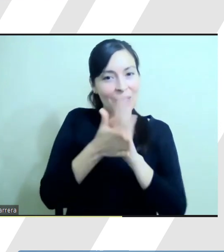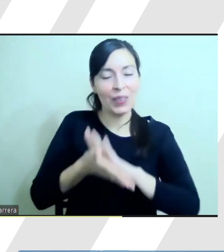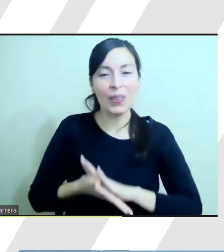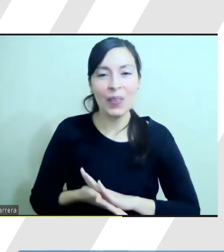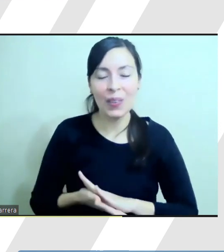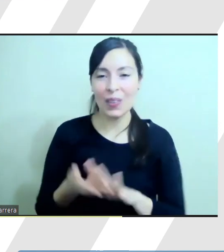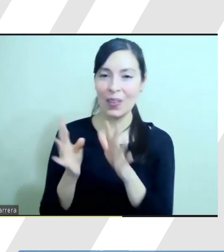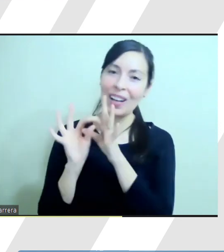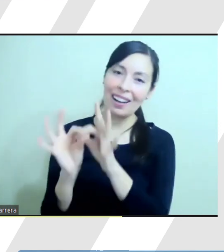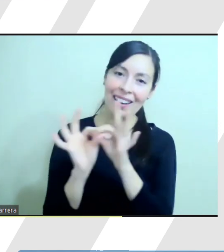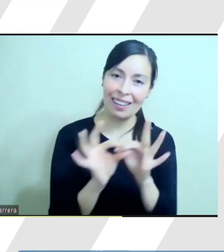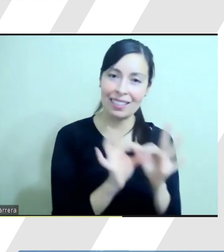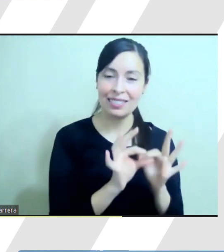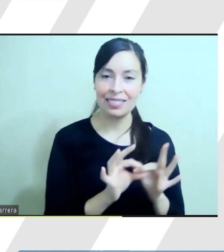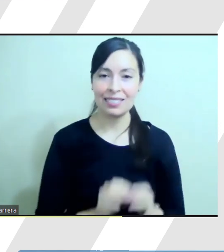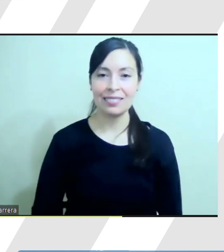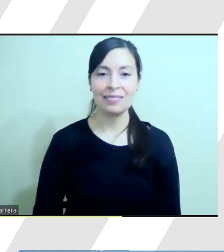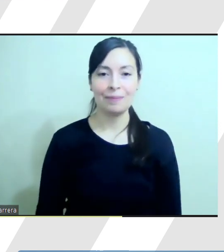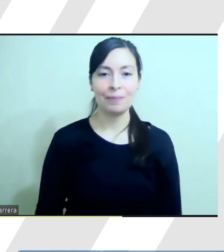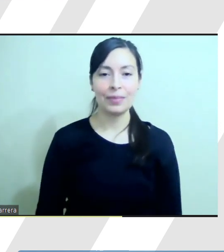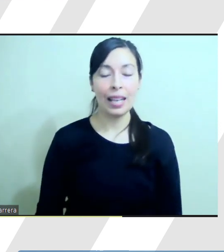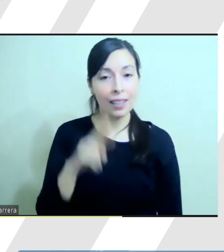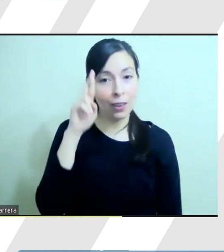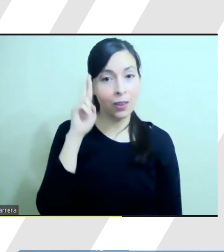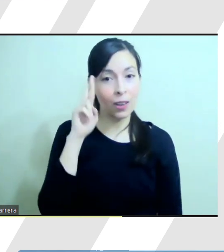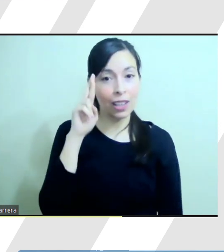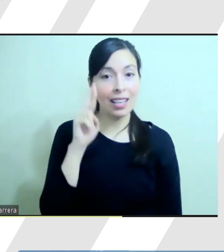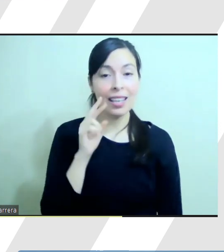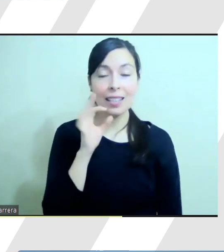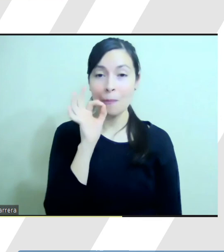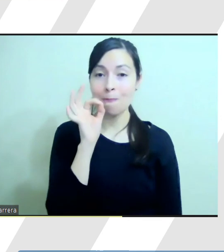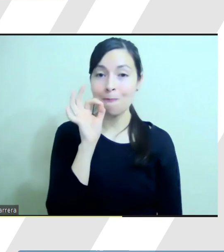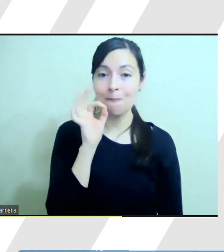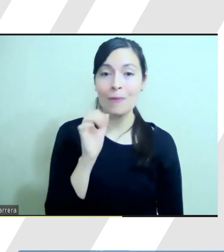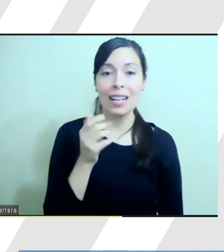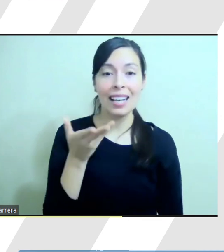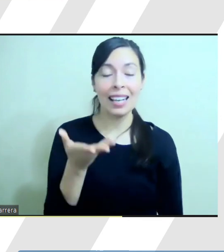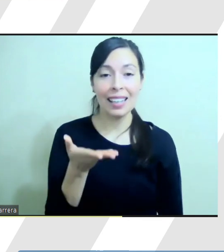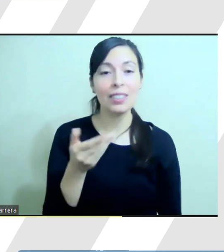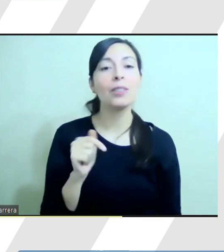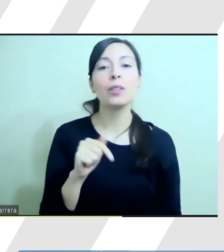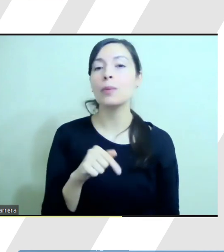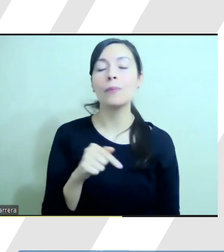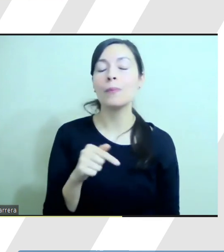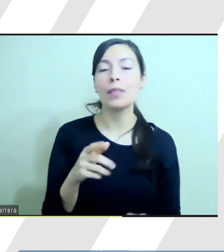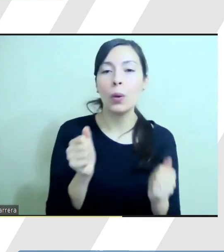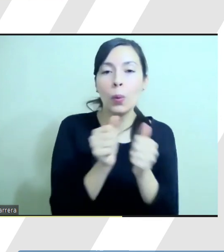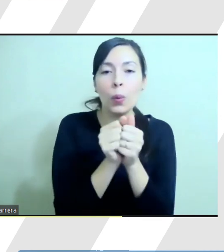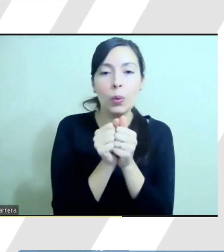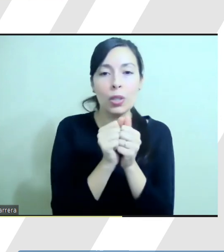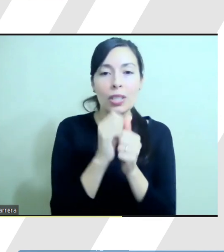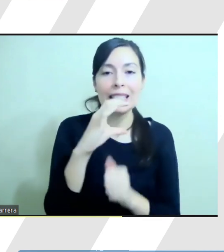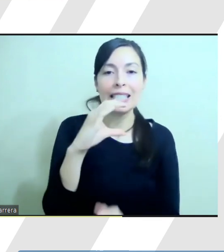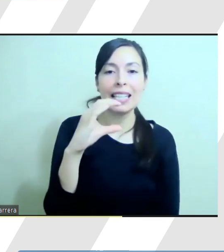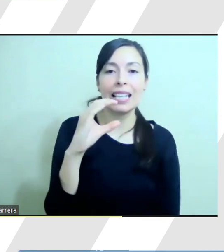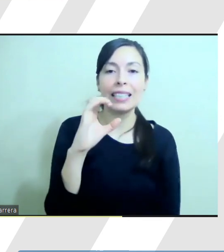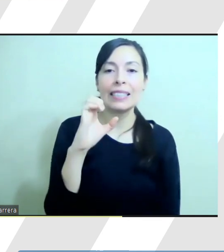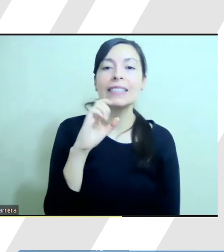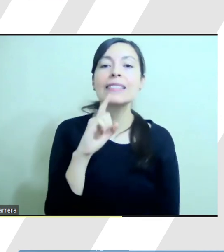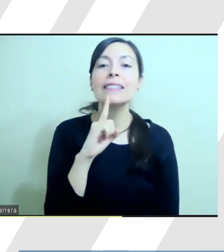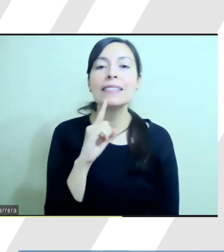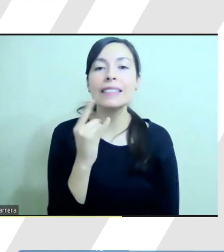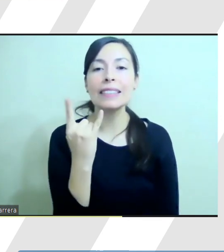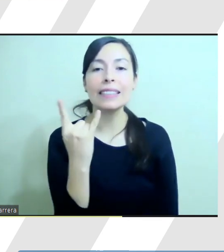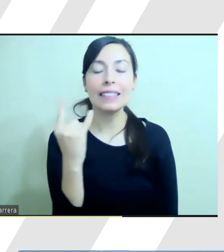Agradecemos también, bueno, recordar que esta es una transmisión en conjunto con CETIS de Ciencia, Tecnología y Sociedad de la